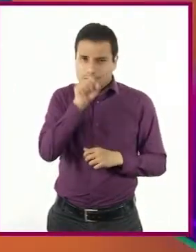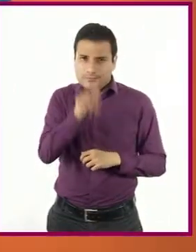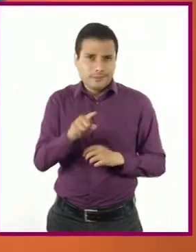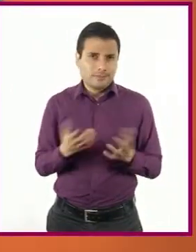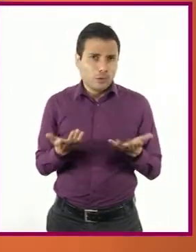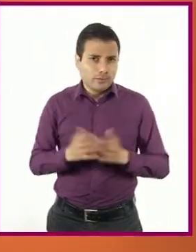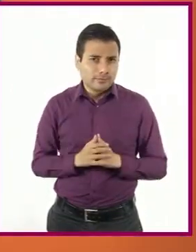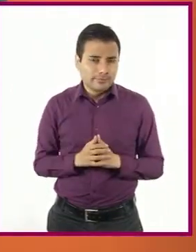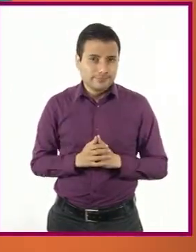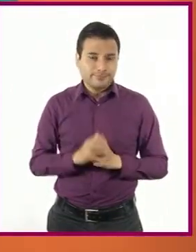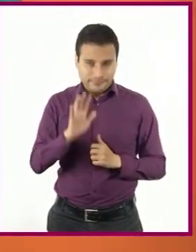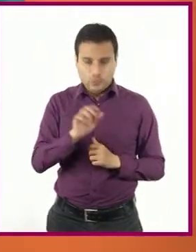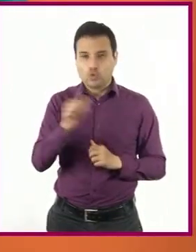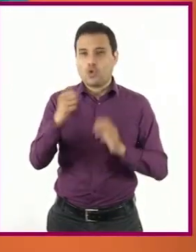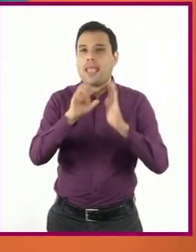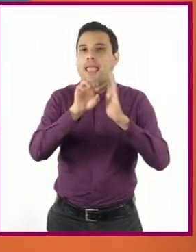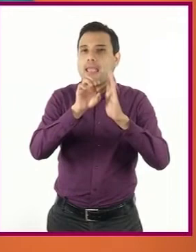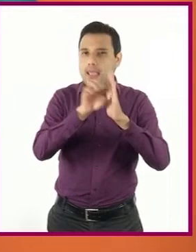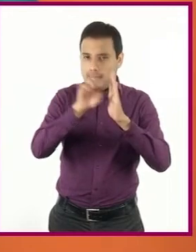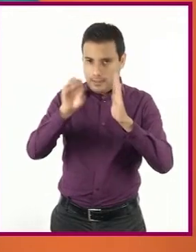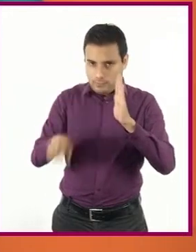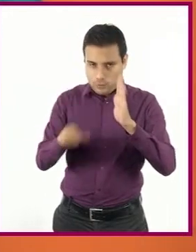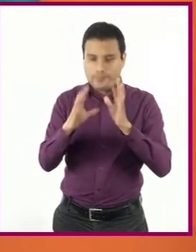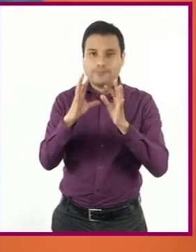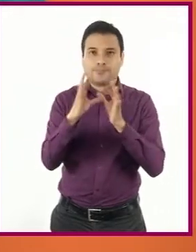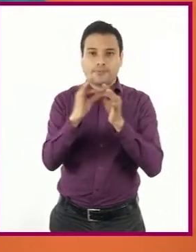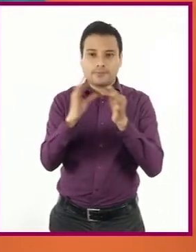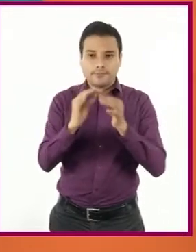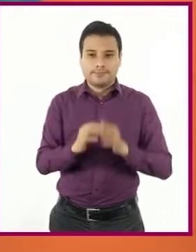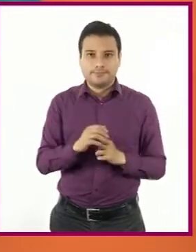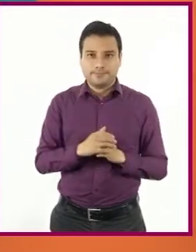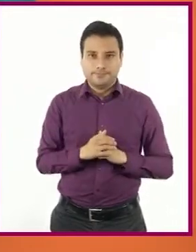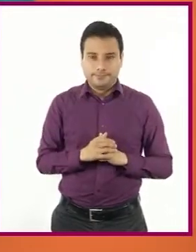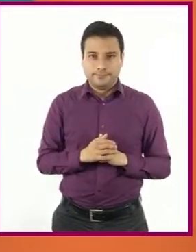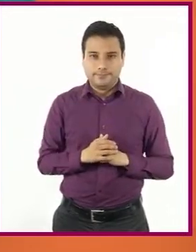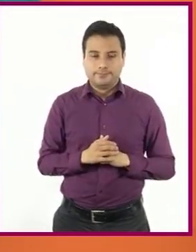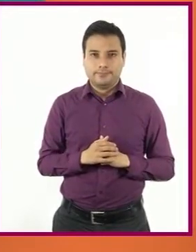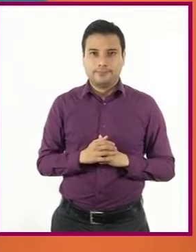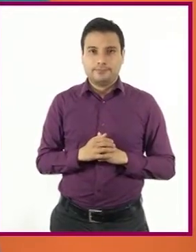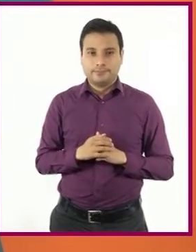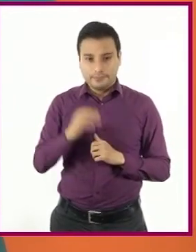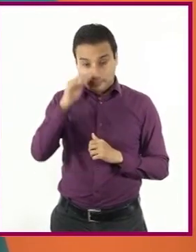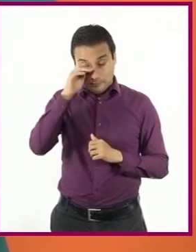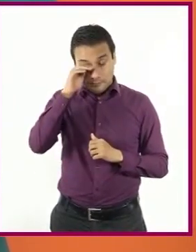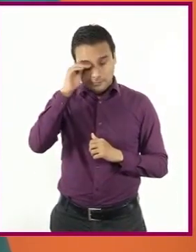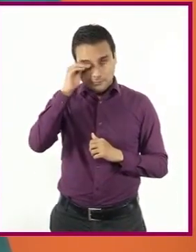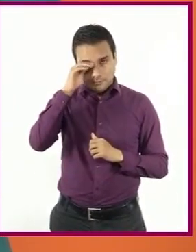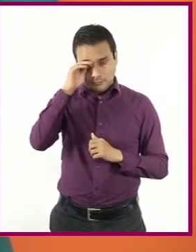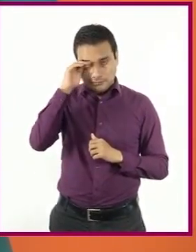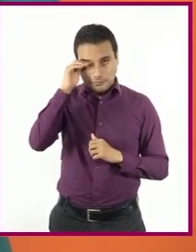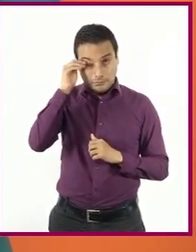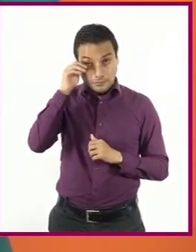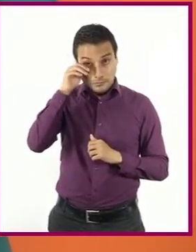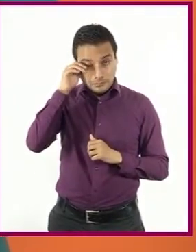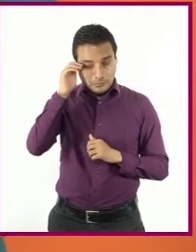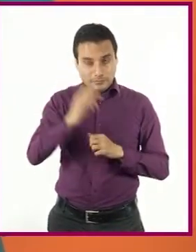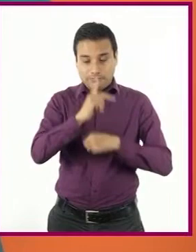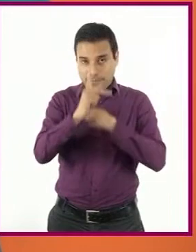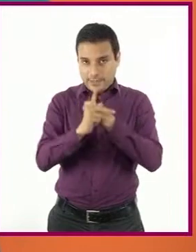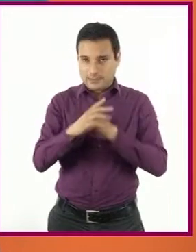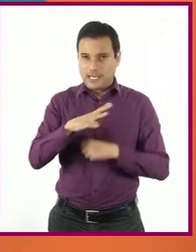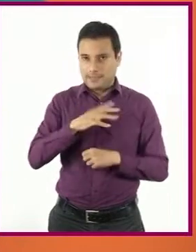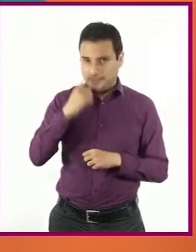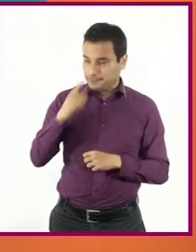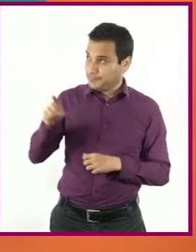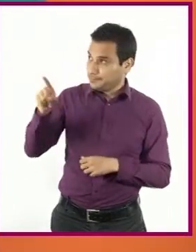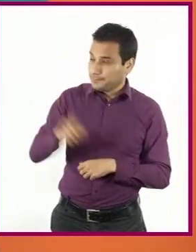Ahora, veamos otra aplicación que corresponde al ámbito económico de un país. Me refiero al indicador llamado